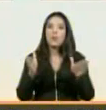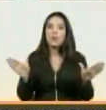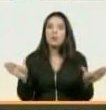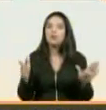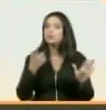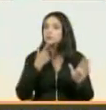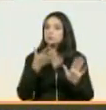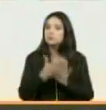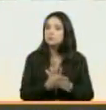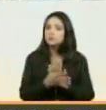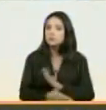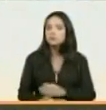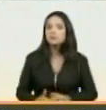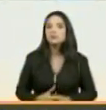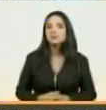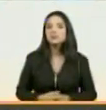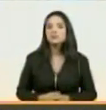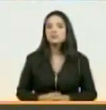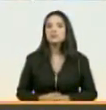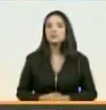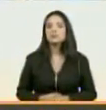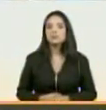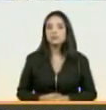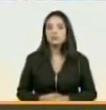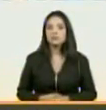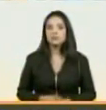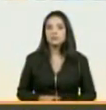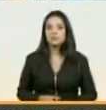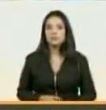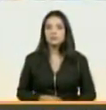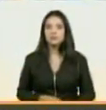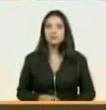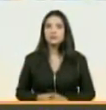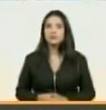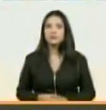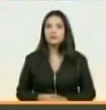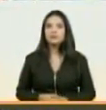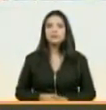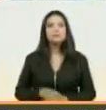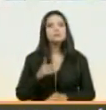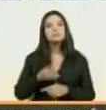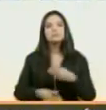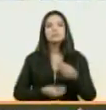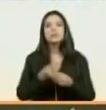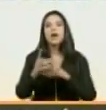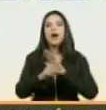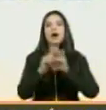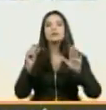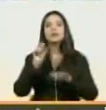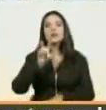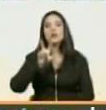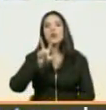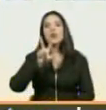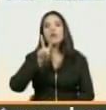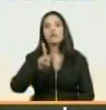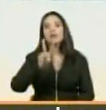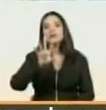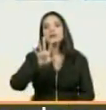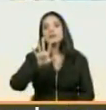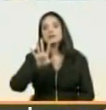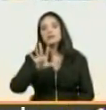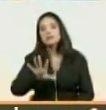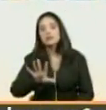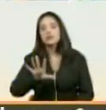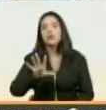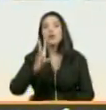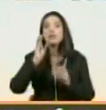establece, en el epígrafe se lee deberes y atribuciones. Artículo 25. Son deberes y